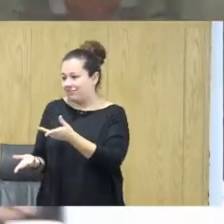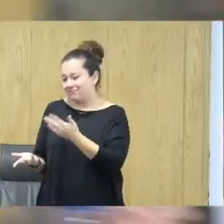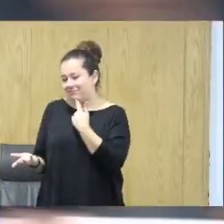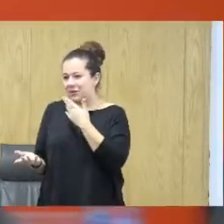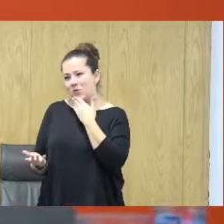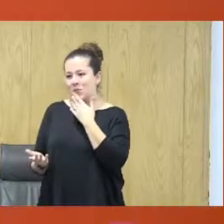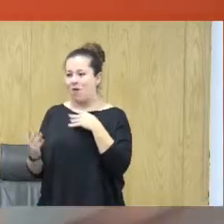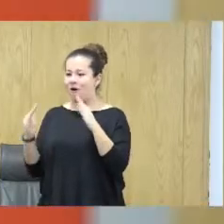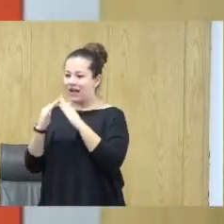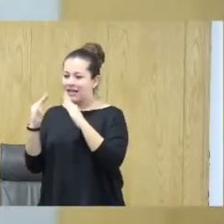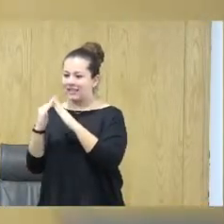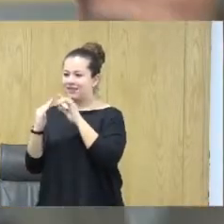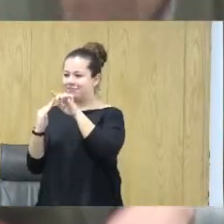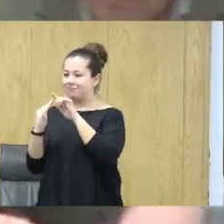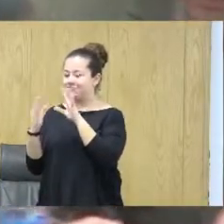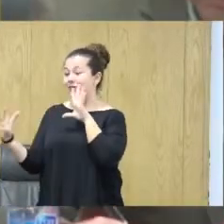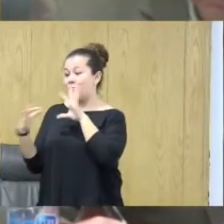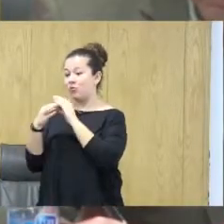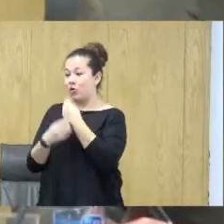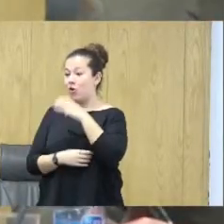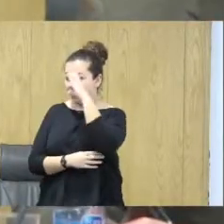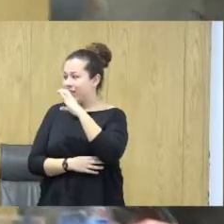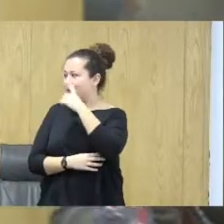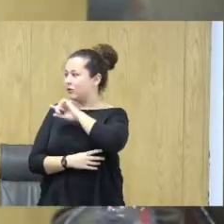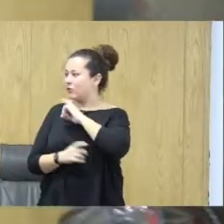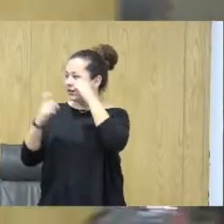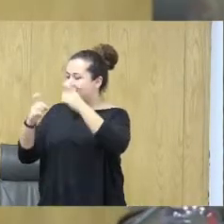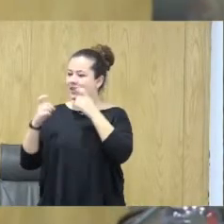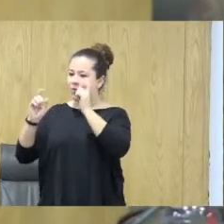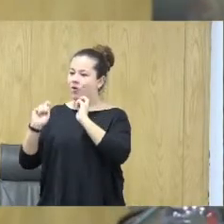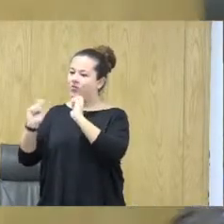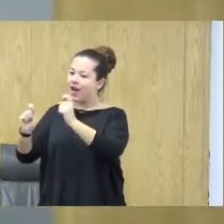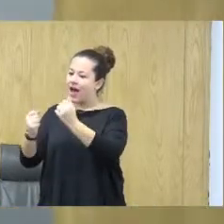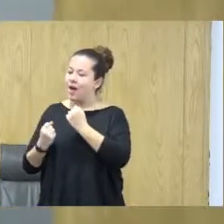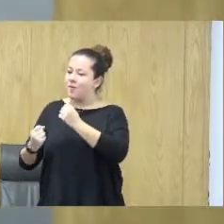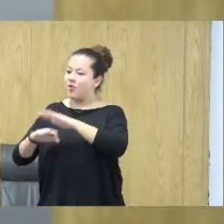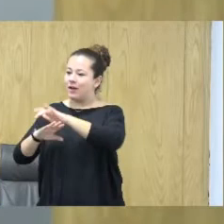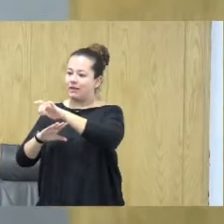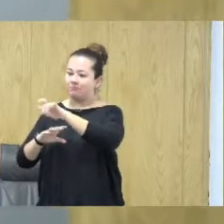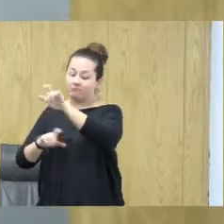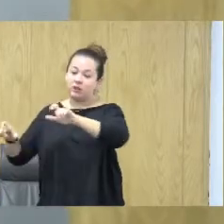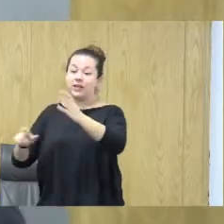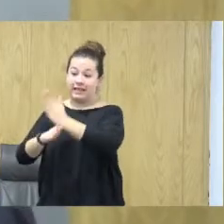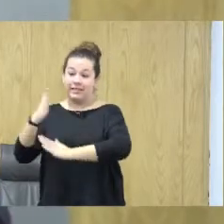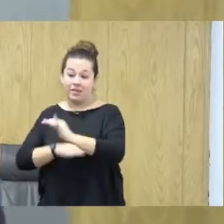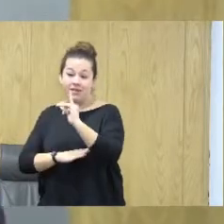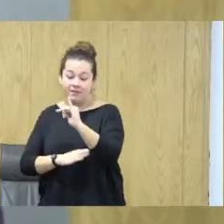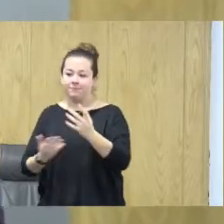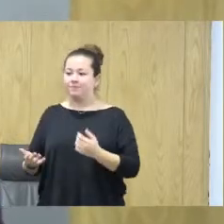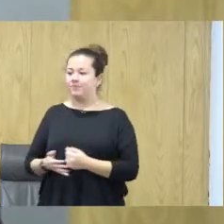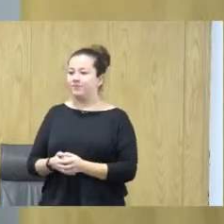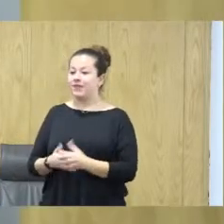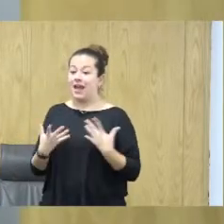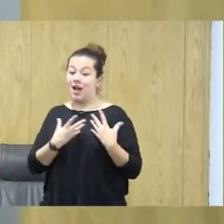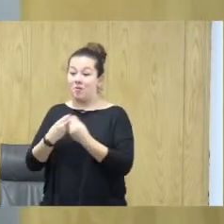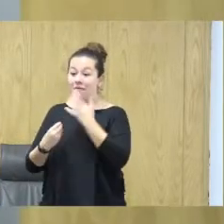casa donde conjuntamente con el CERMI tratamos de dar apoyo a la discapacidad. Me